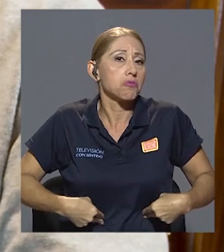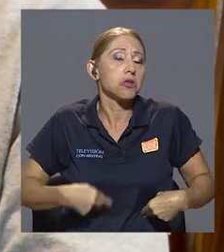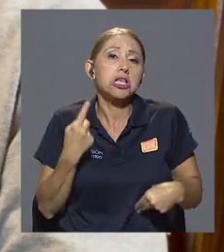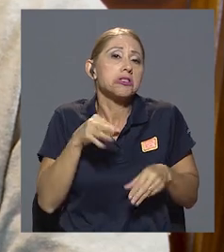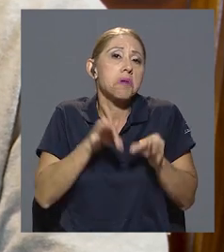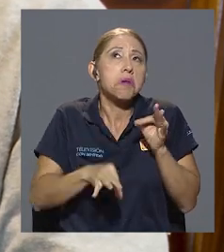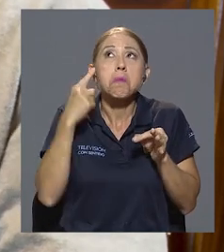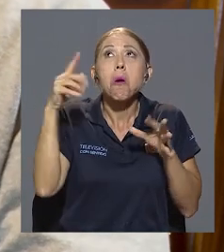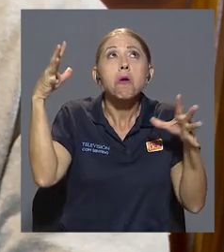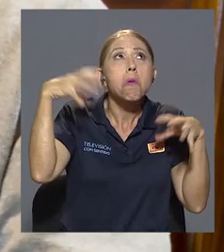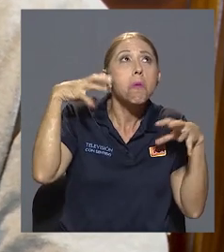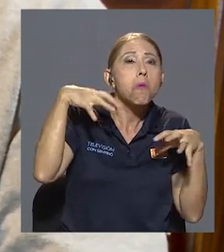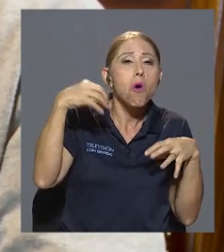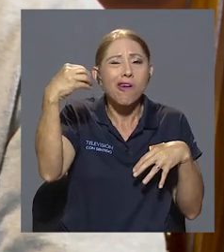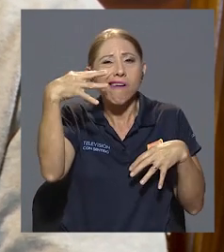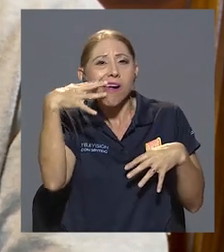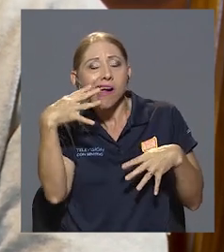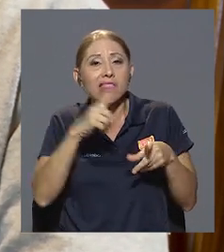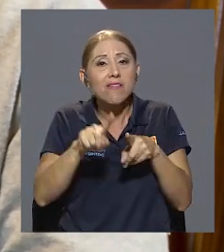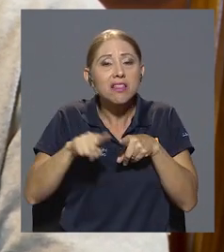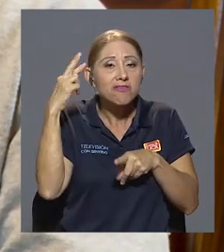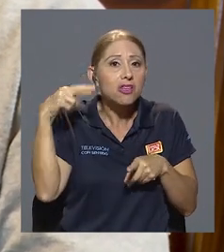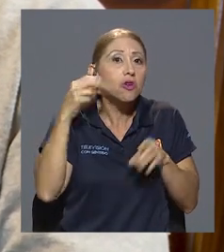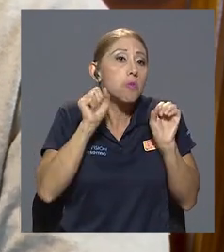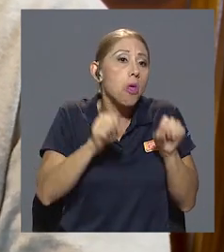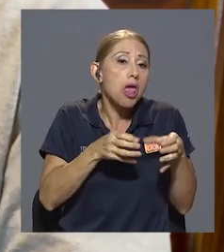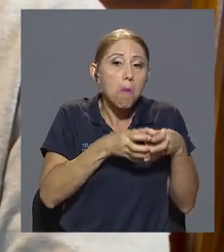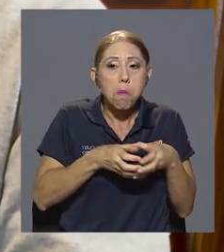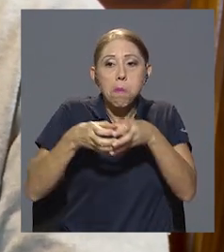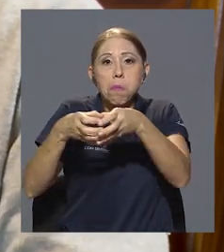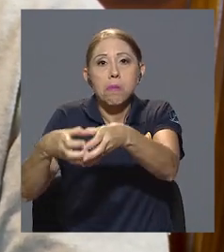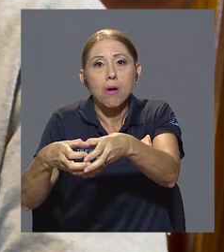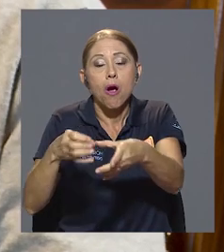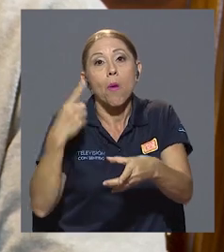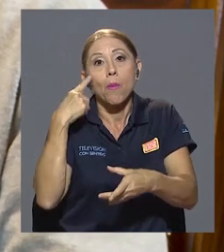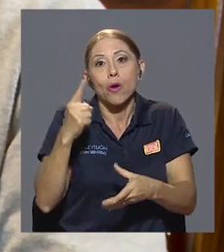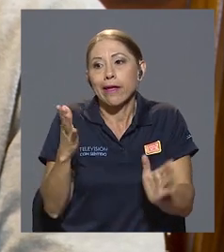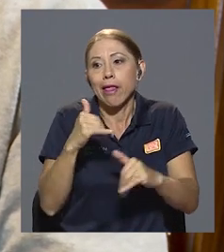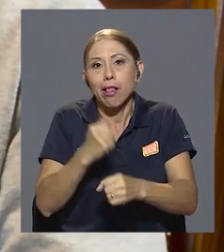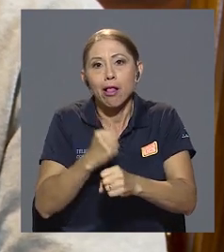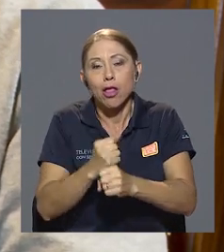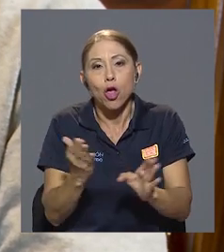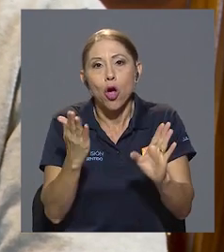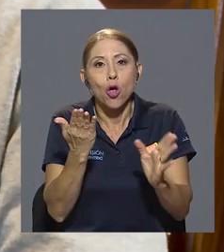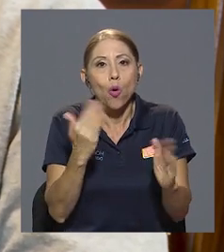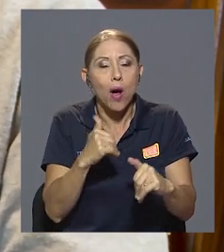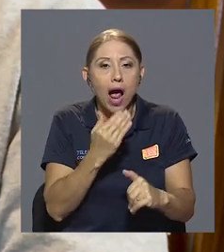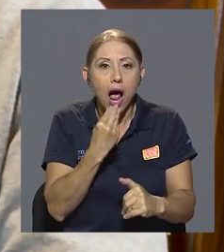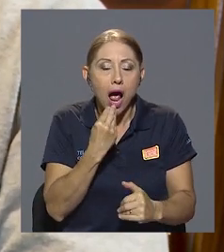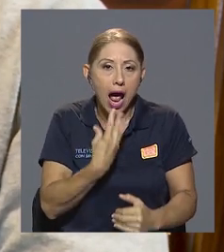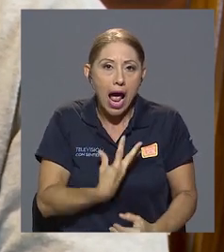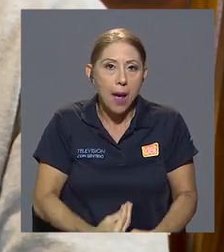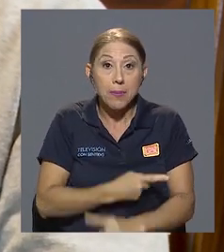el lugar por razones climáticas por razones económicas por el hambre y hoy hoy eso es es